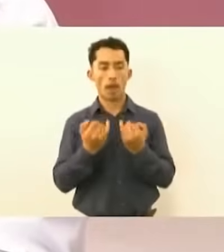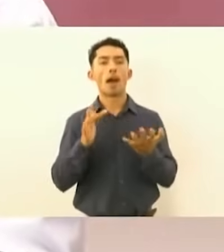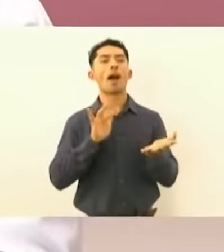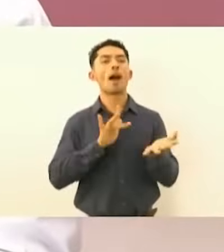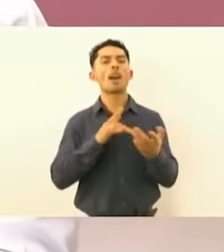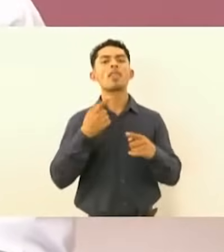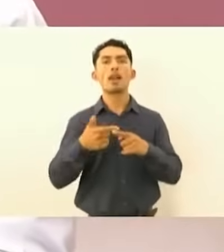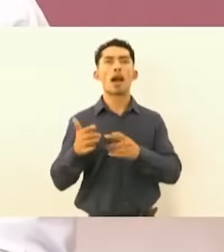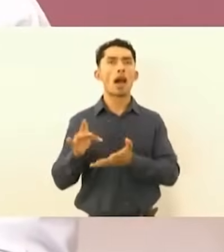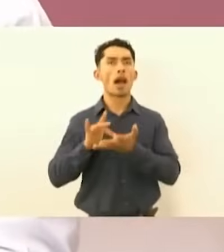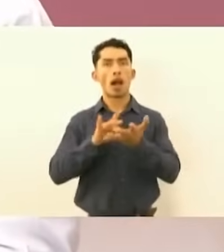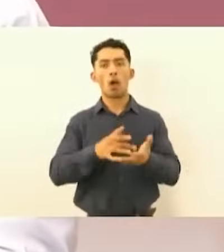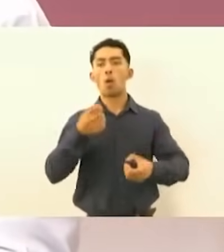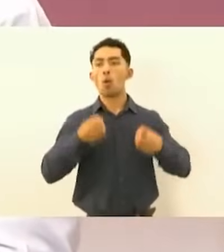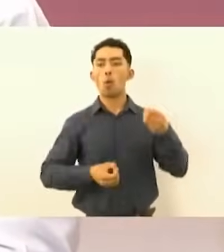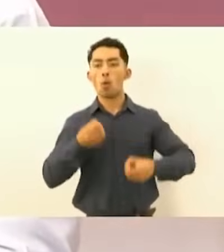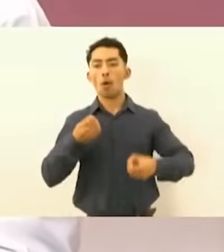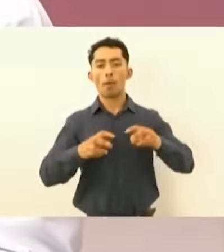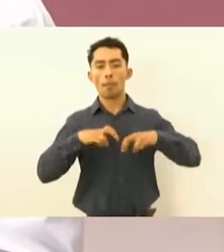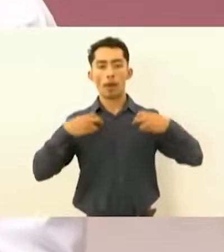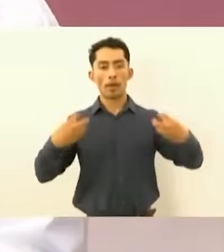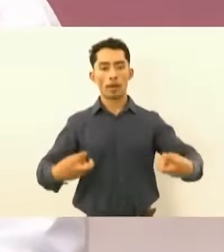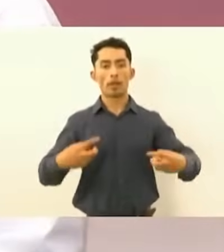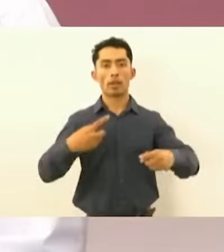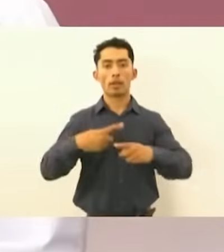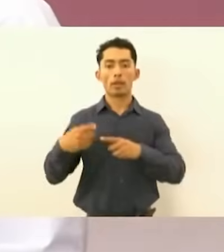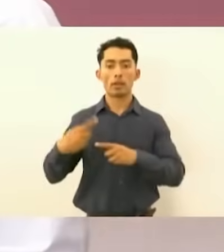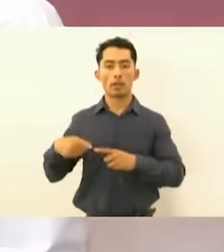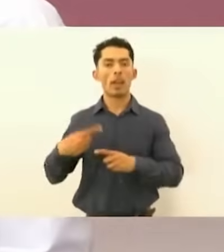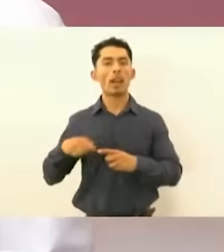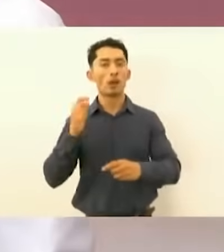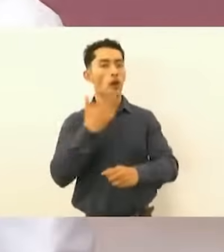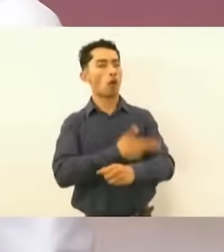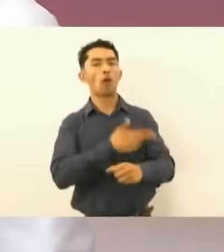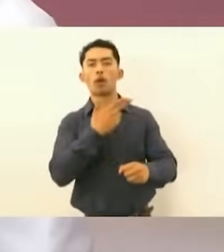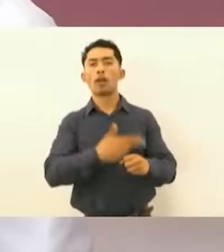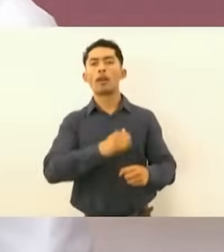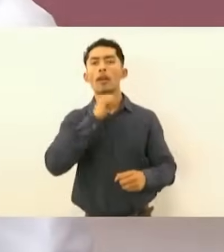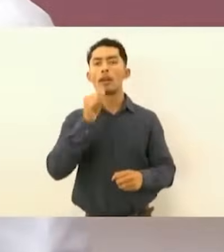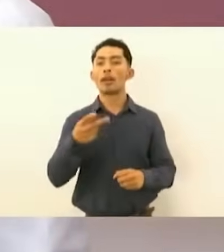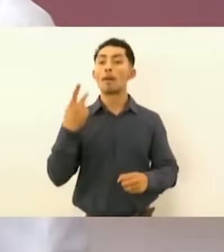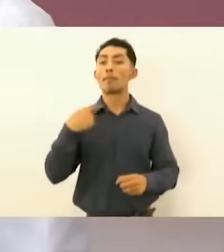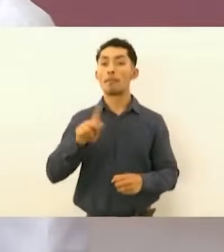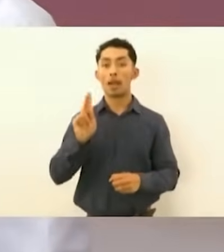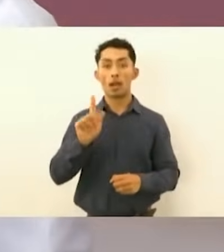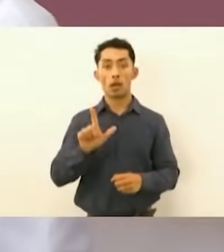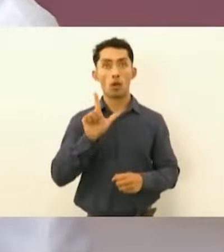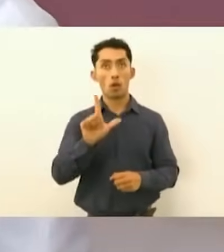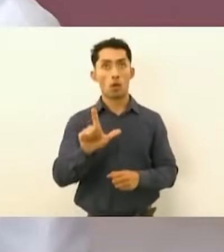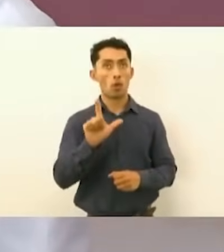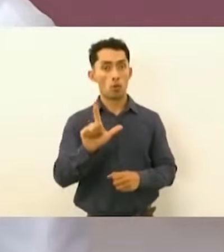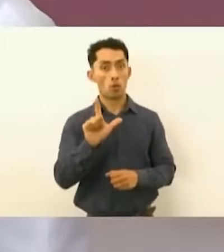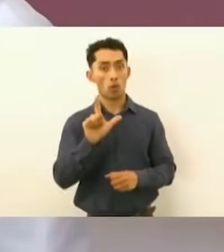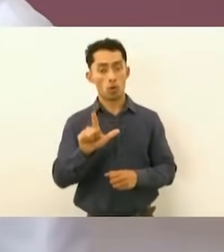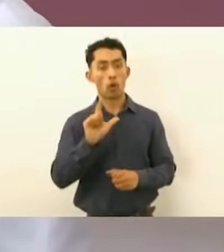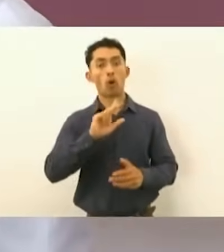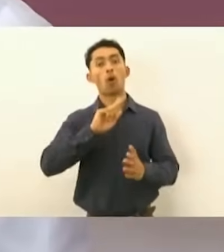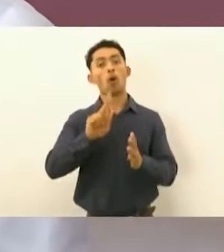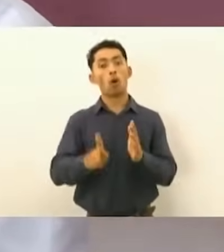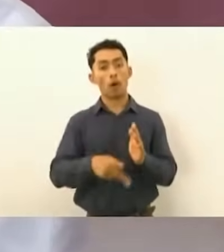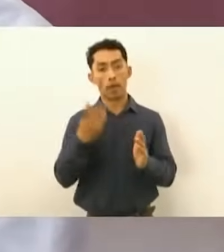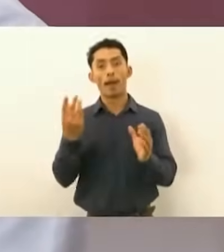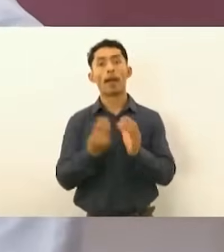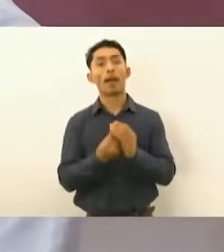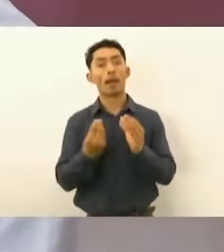por jueces, magistrados, ministros deshonestos. Nada más que el lunes que reinician las